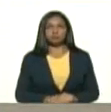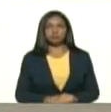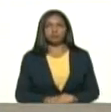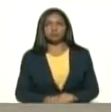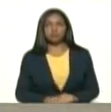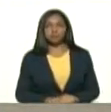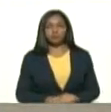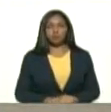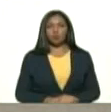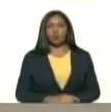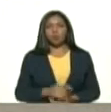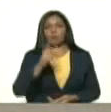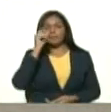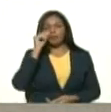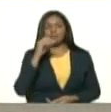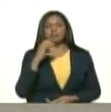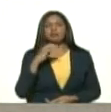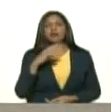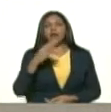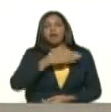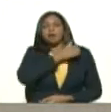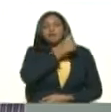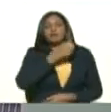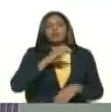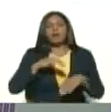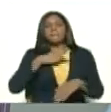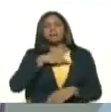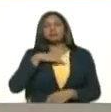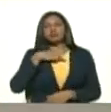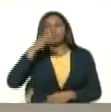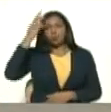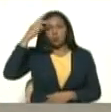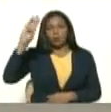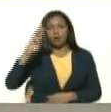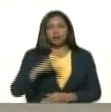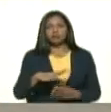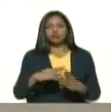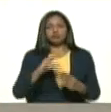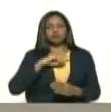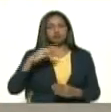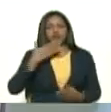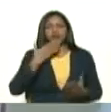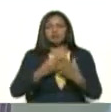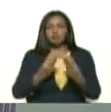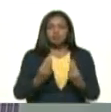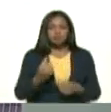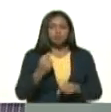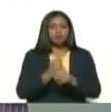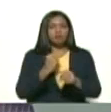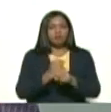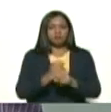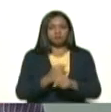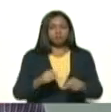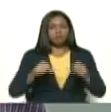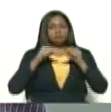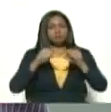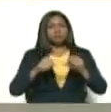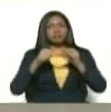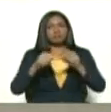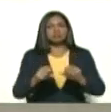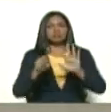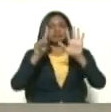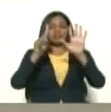Julio, jefe de la misión cubana, y a toda la misión cubana, nuestro agradecimiento por su trabajo permanente.